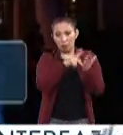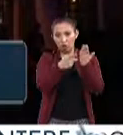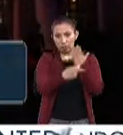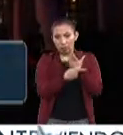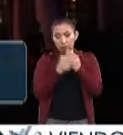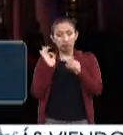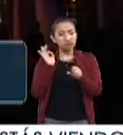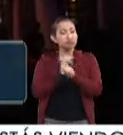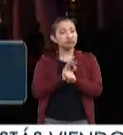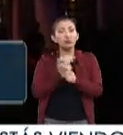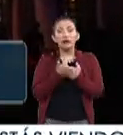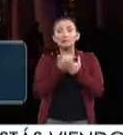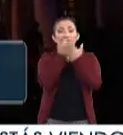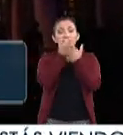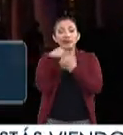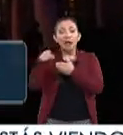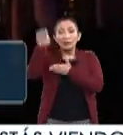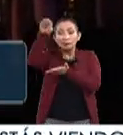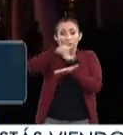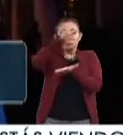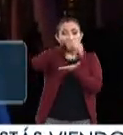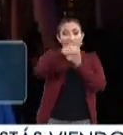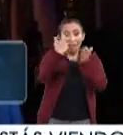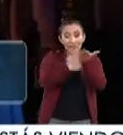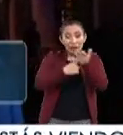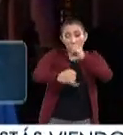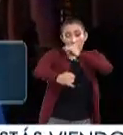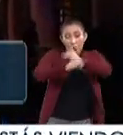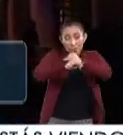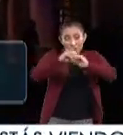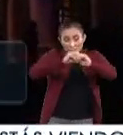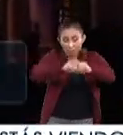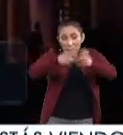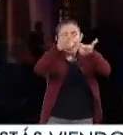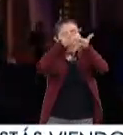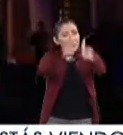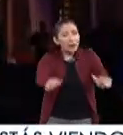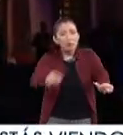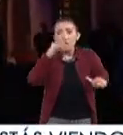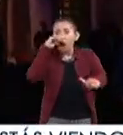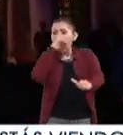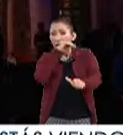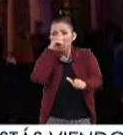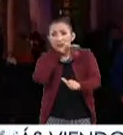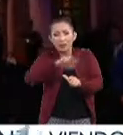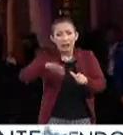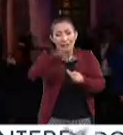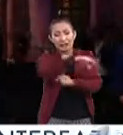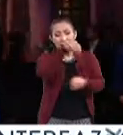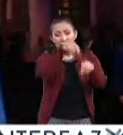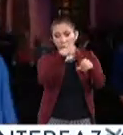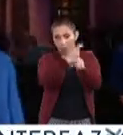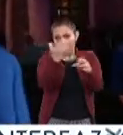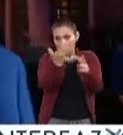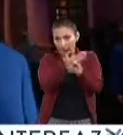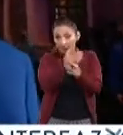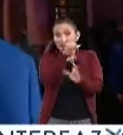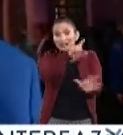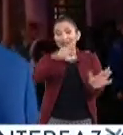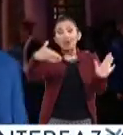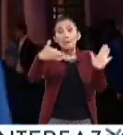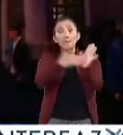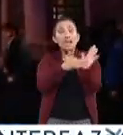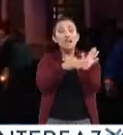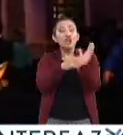creo que su fortaleza es que aglutina en una plataforma única, libre, gratuita, en esta primera etapa